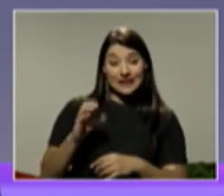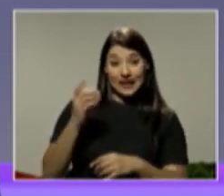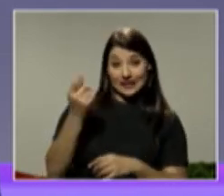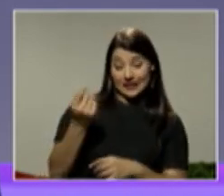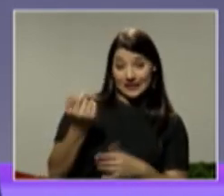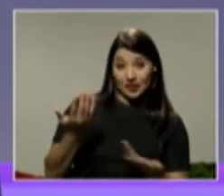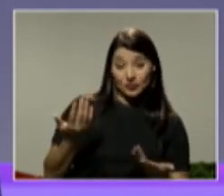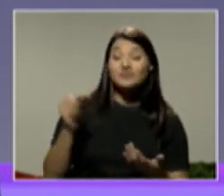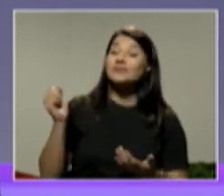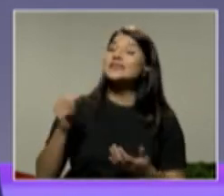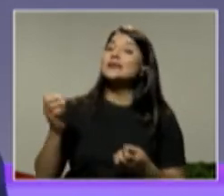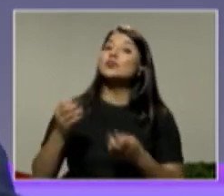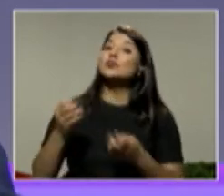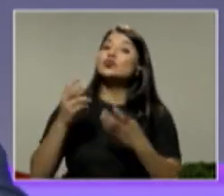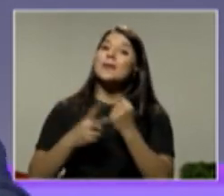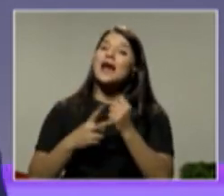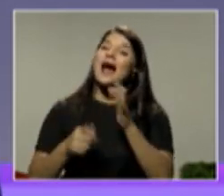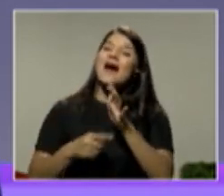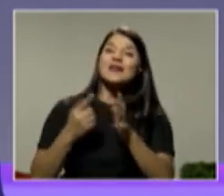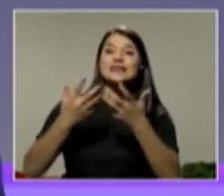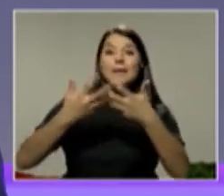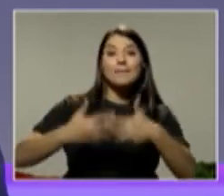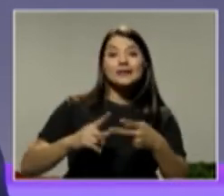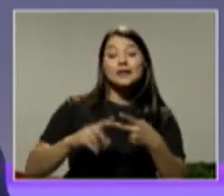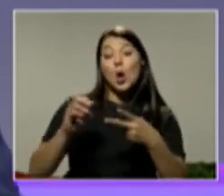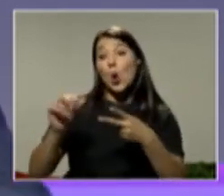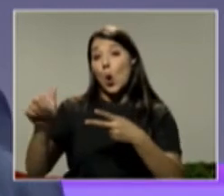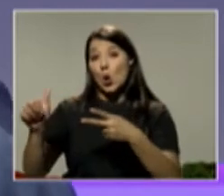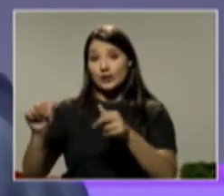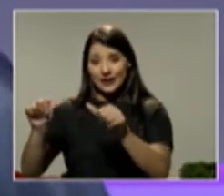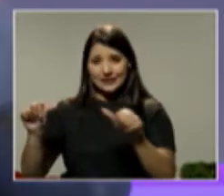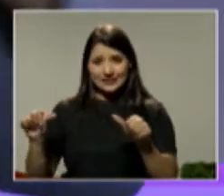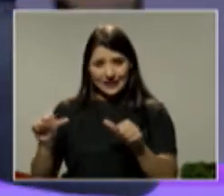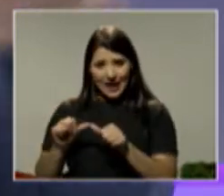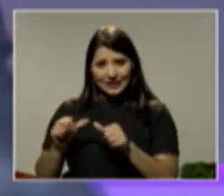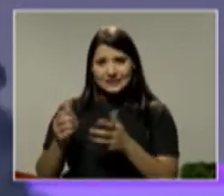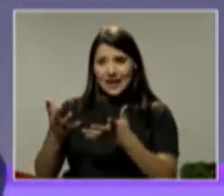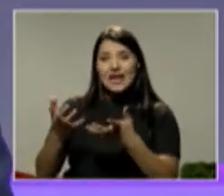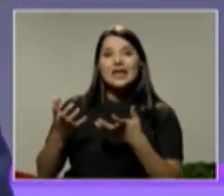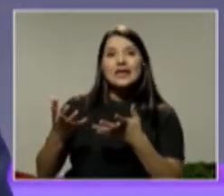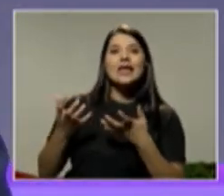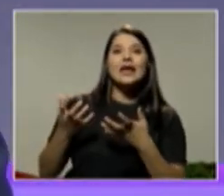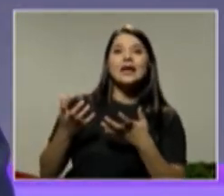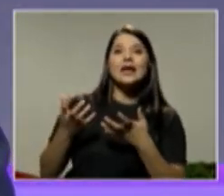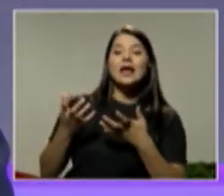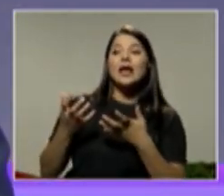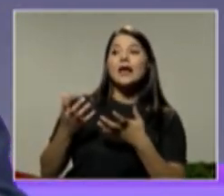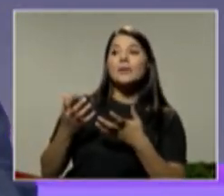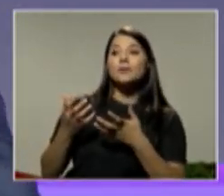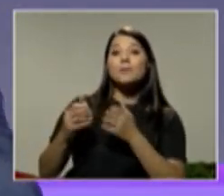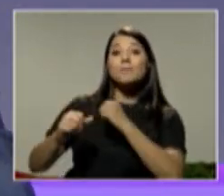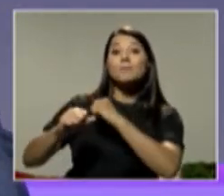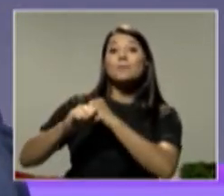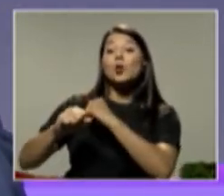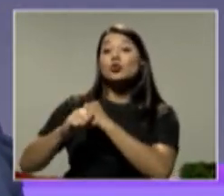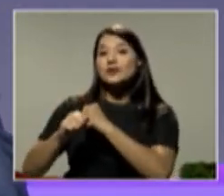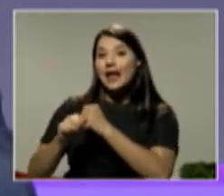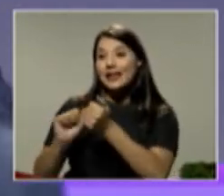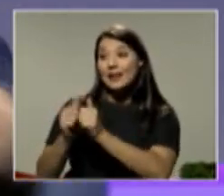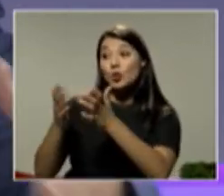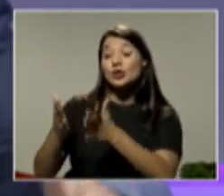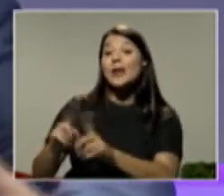a veces la empresa o otros sectores quieren invertir en el atleta cuando ya son reconocidos. Y muchas veces nos dicen, no, es